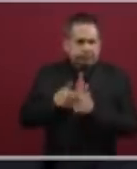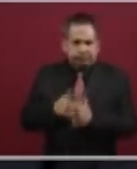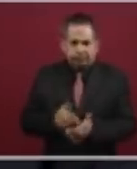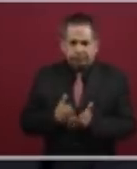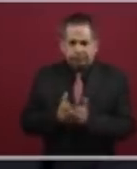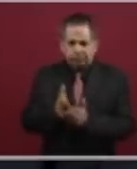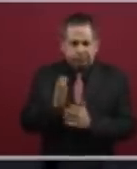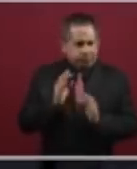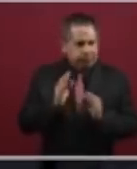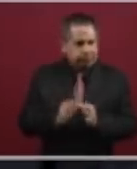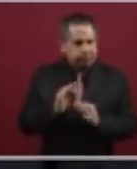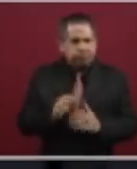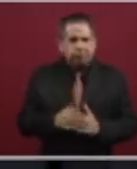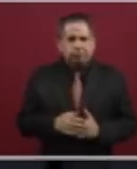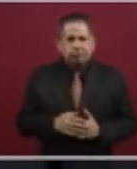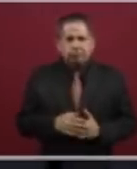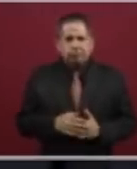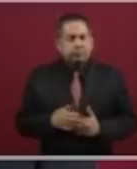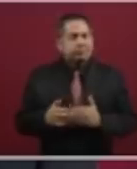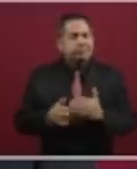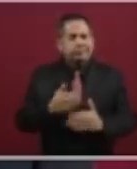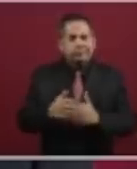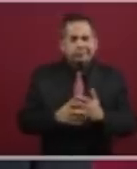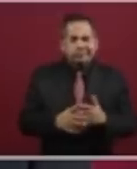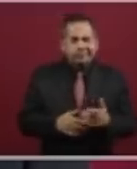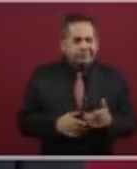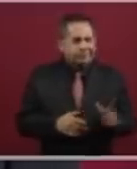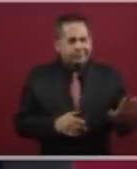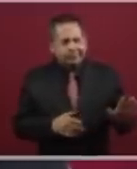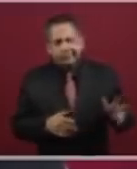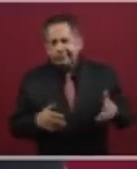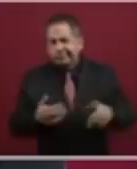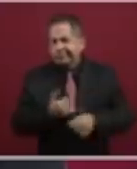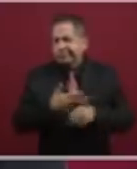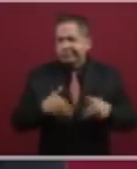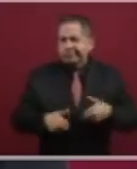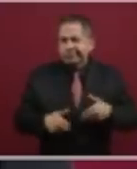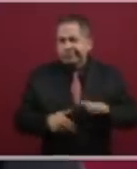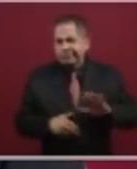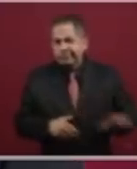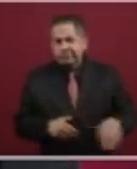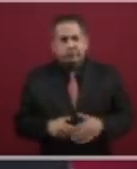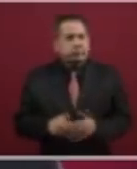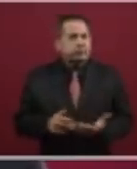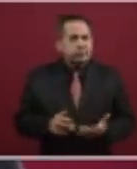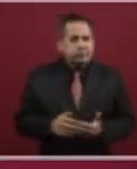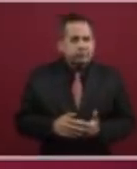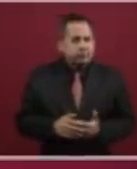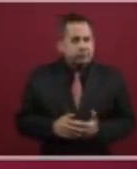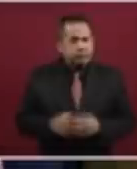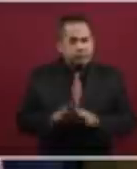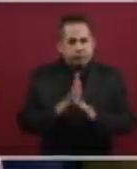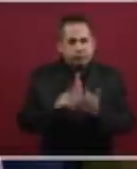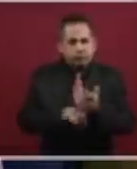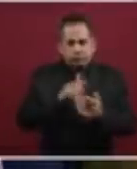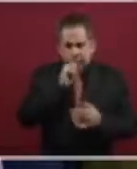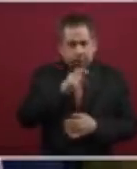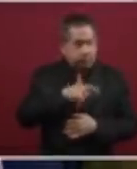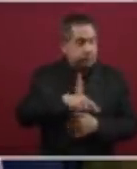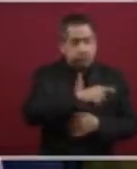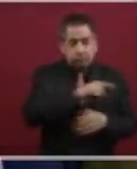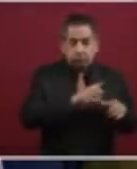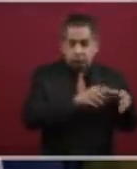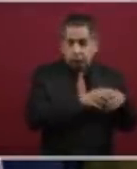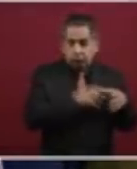dan cuenta que para no molestarlos tanto, porque luego también se asumen,